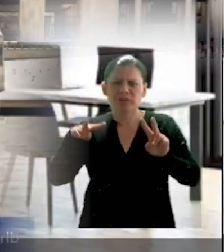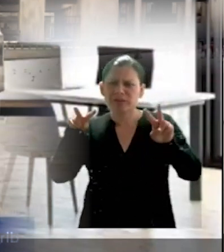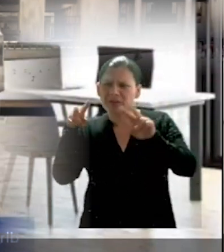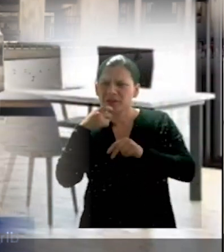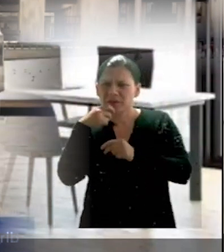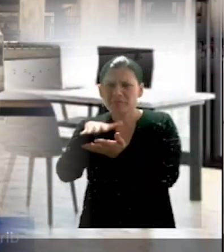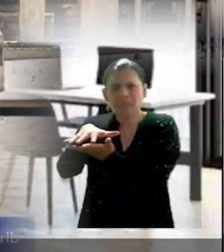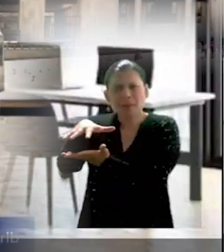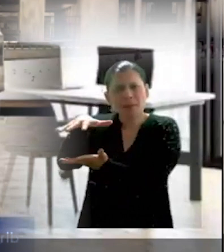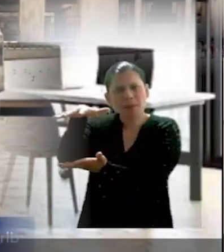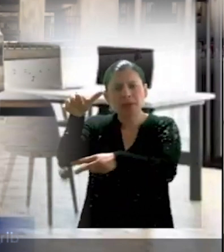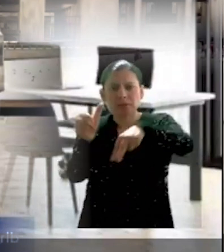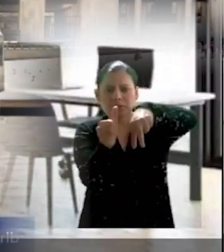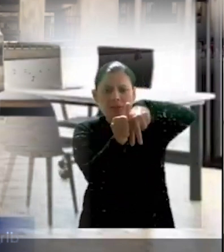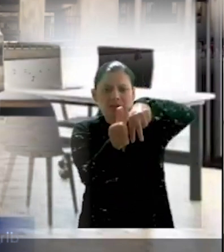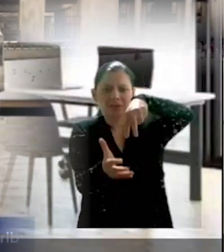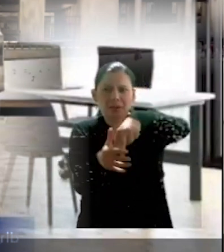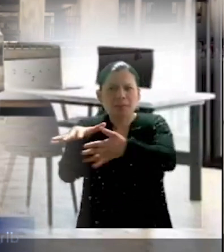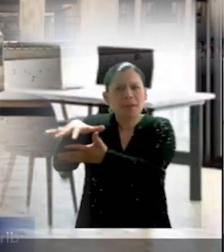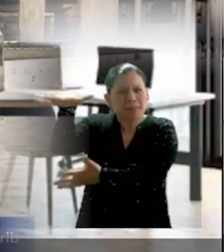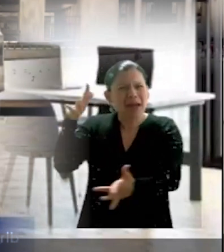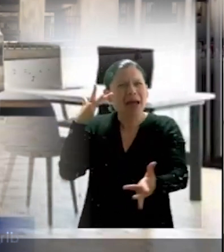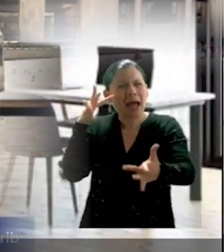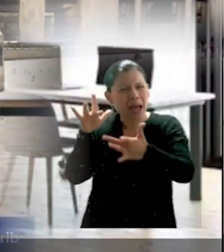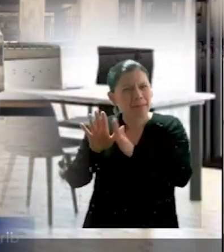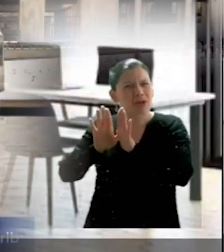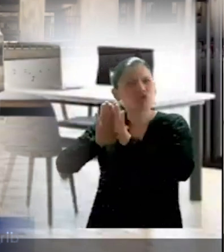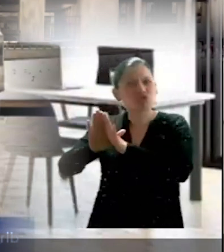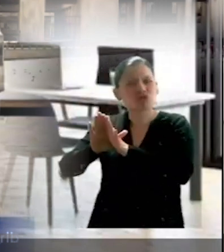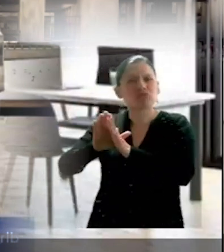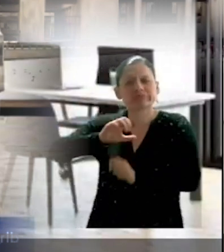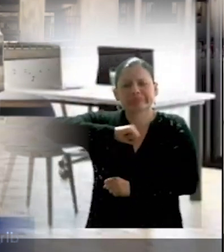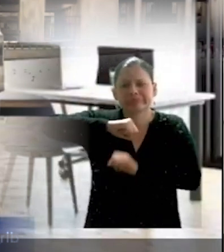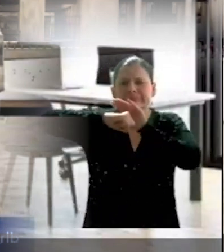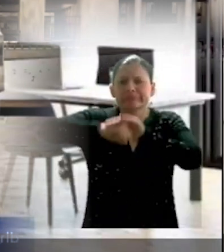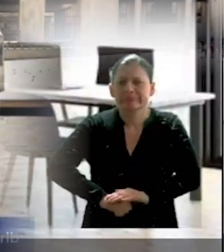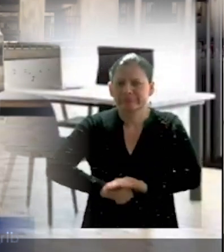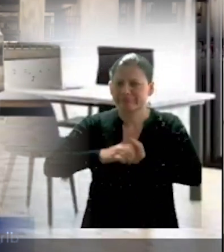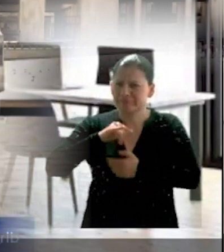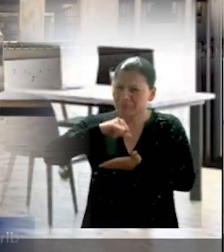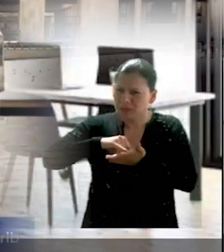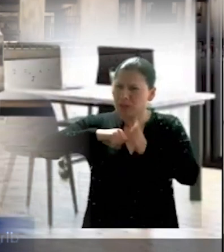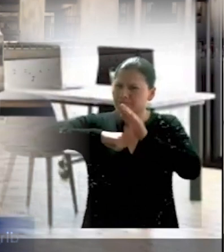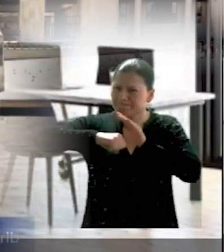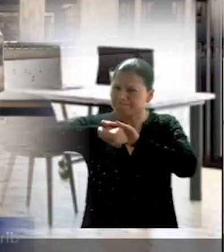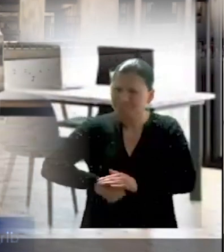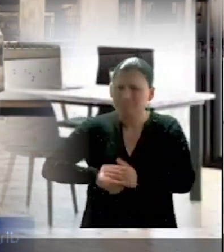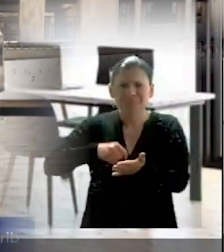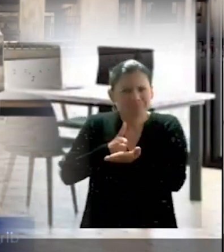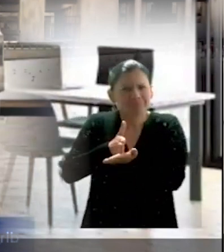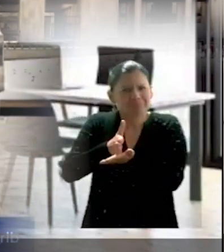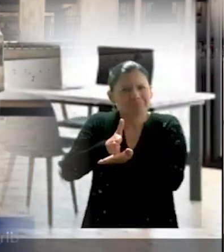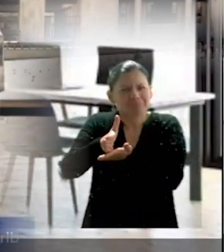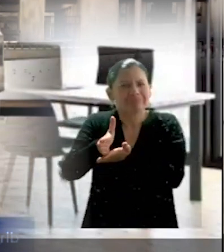con algunas circunstancias que vulneraban derechos fundamentales de manera permanente en relación con ciertas